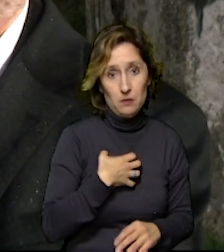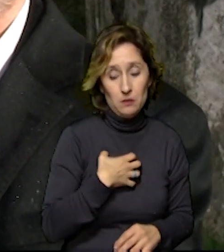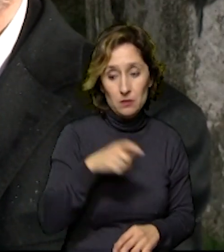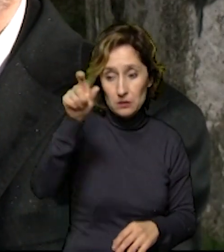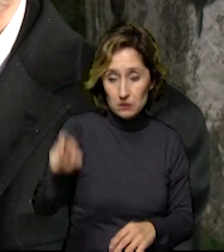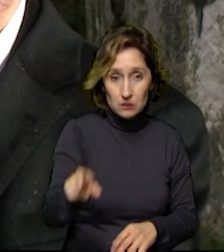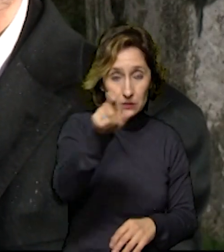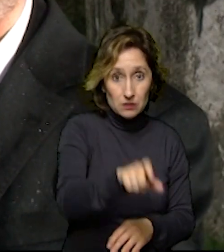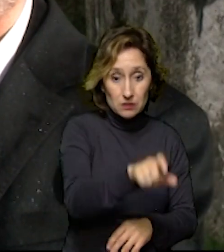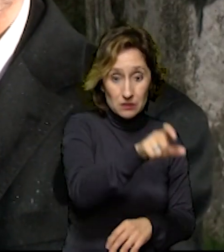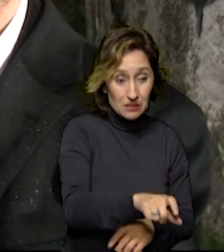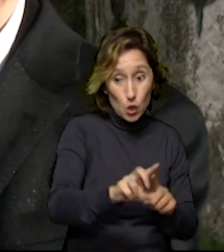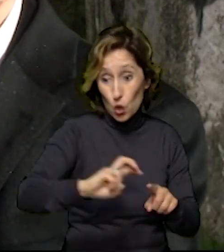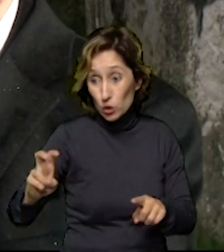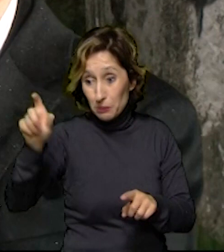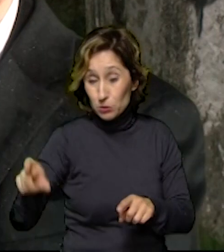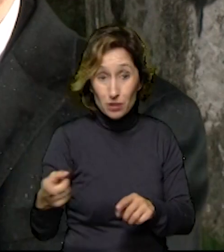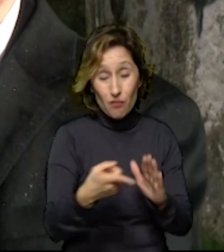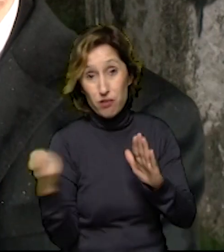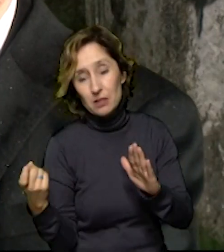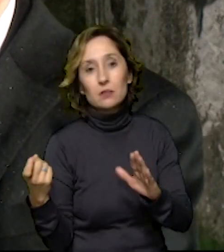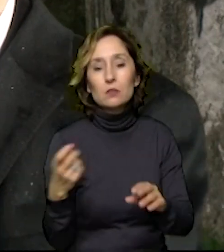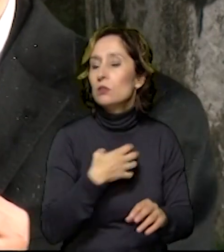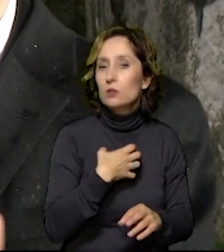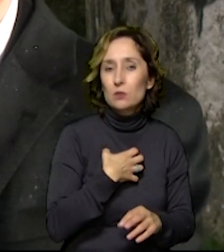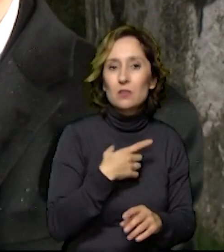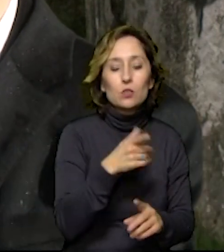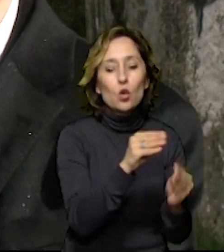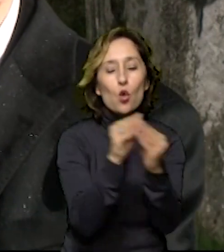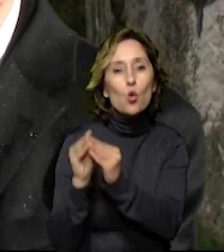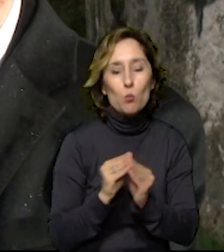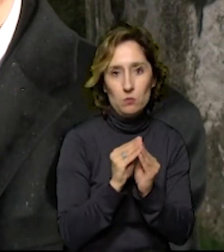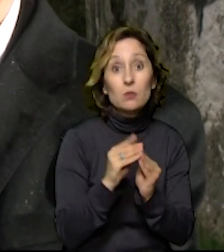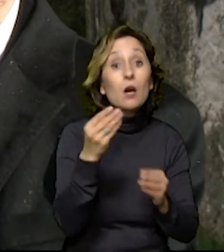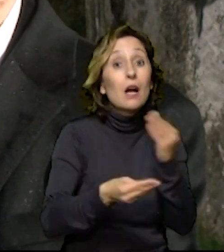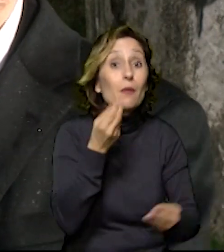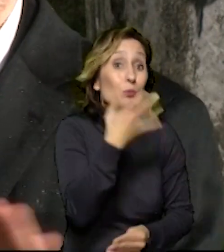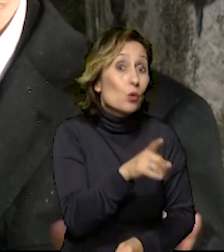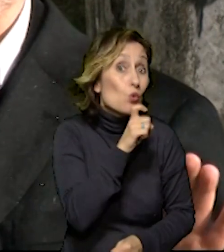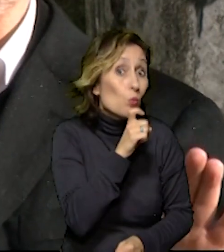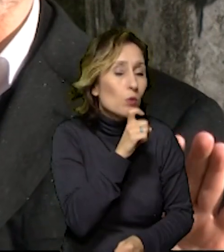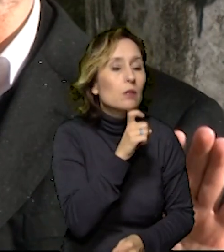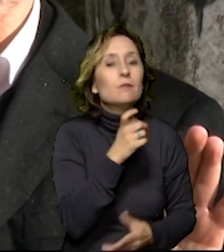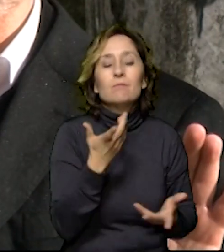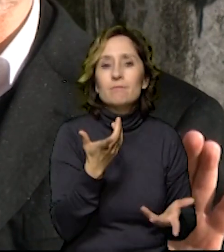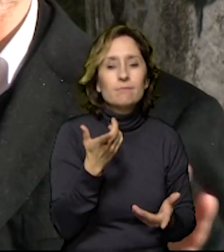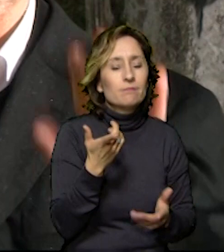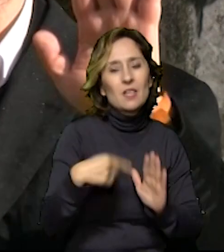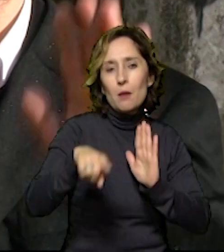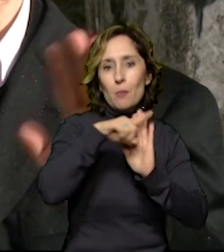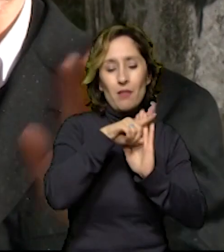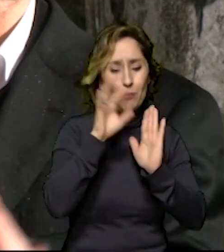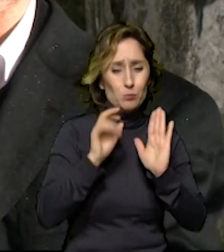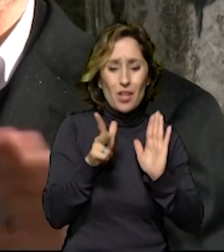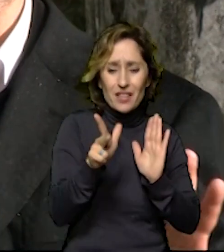vulnerar los derechos humanos de nadie, y eso es el denominador común. ¿Cómo lo hacemos bien? Simplemente aceptando este principio.